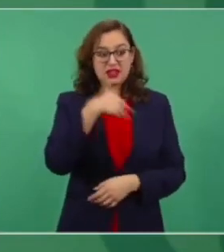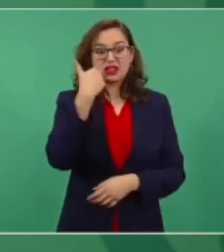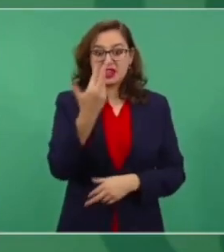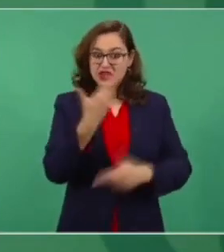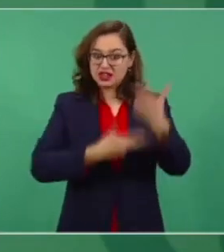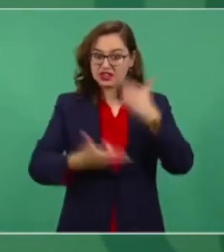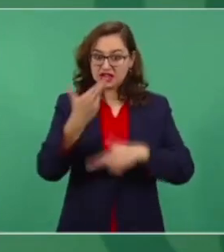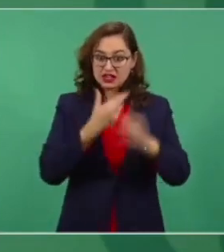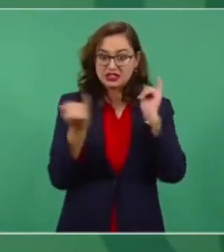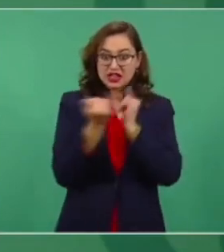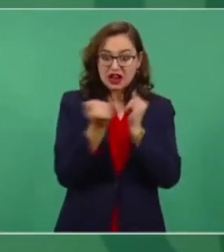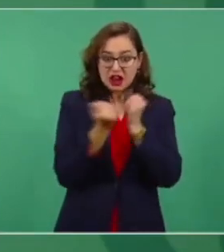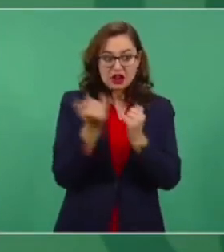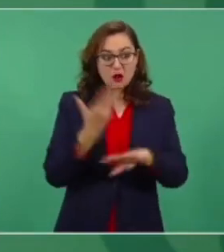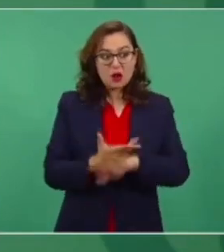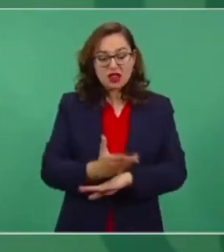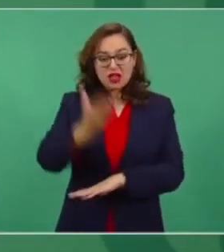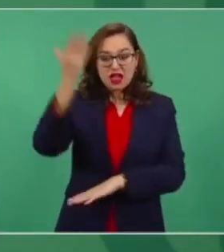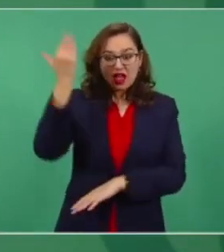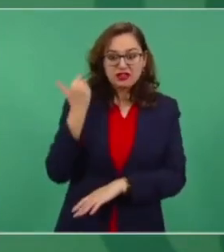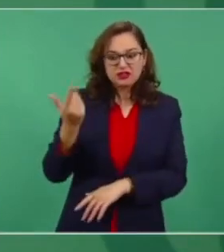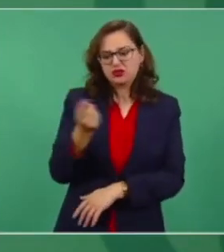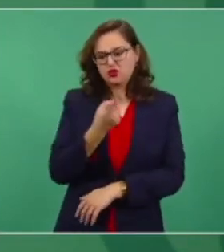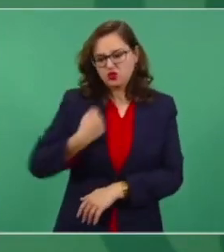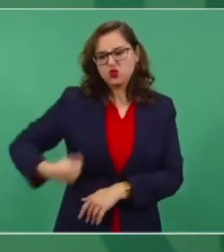regresar a lo mismo.